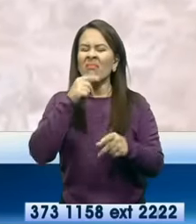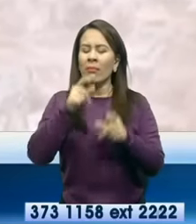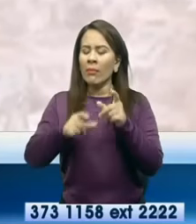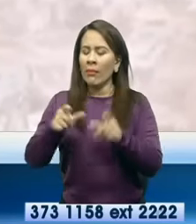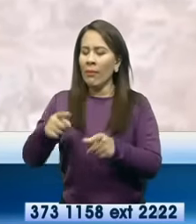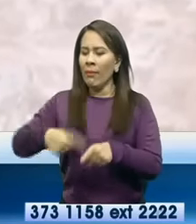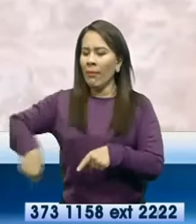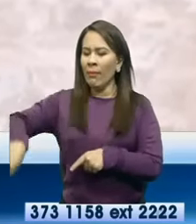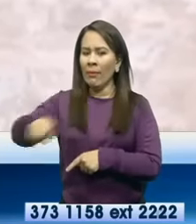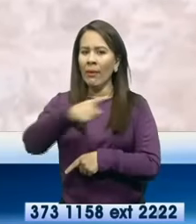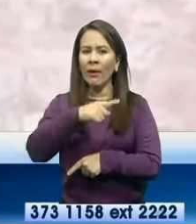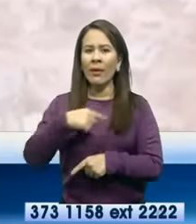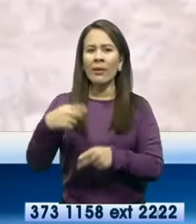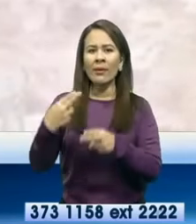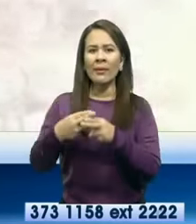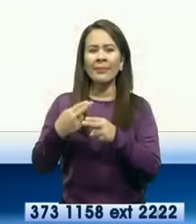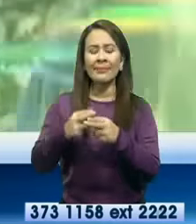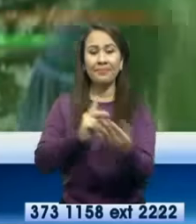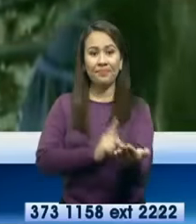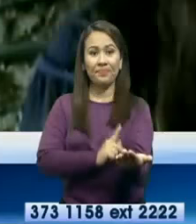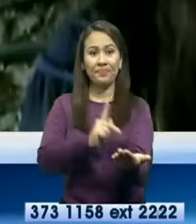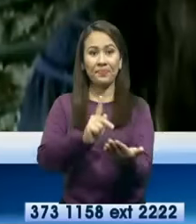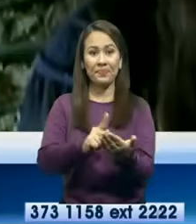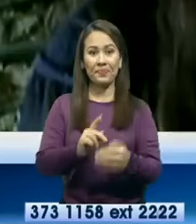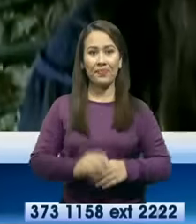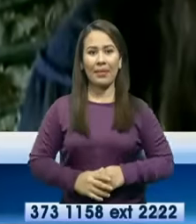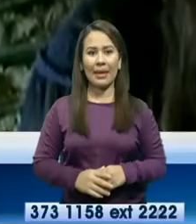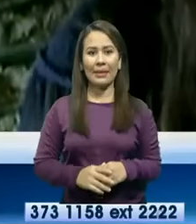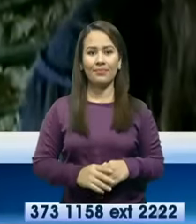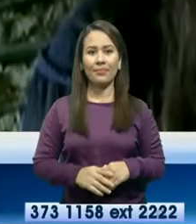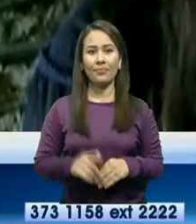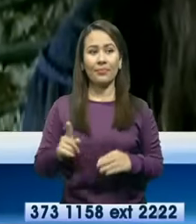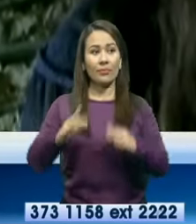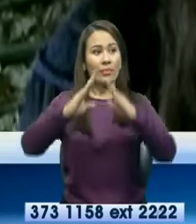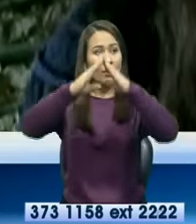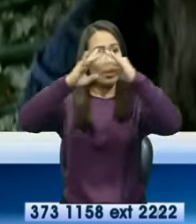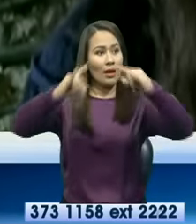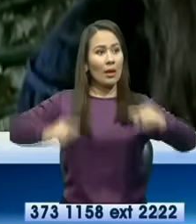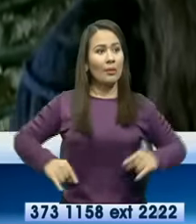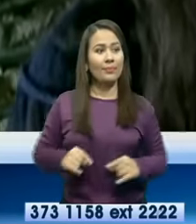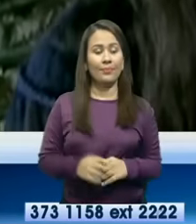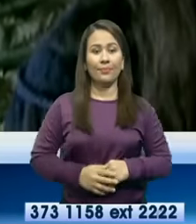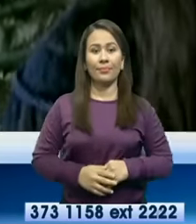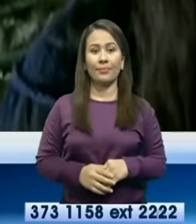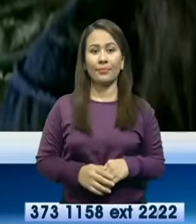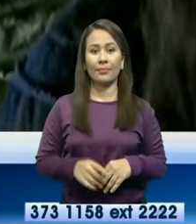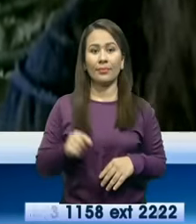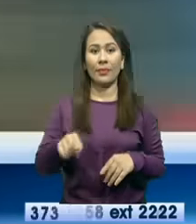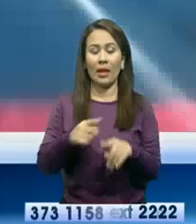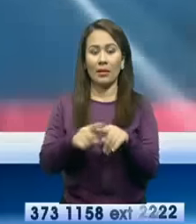más conocido como San Antonio de Pichincha. La choza está hecha de bareque. El bareque está compuesto